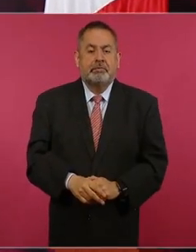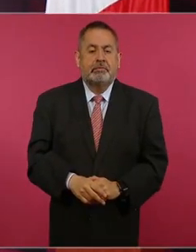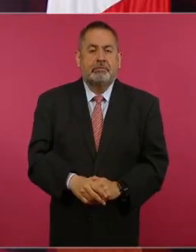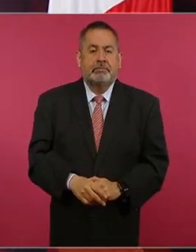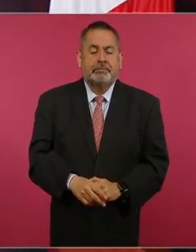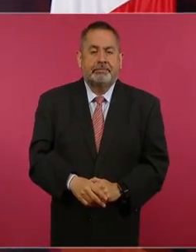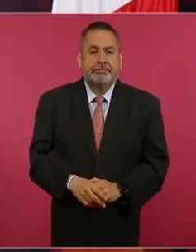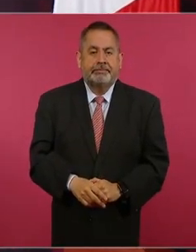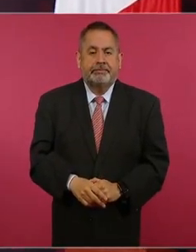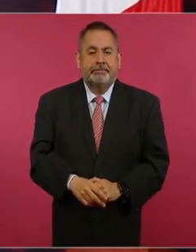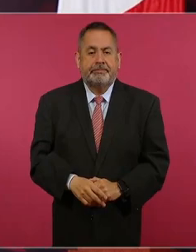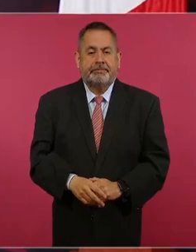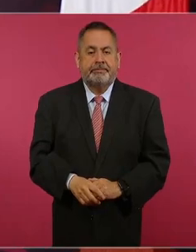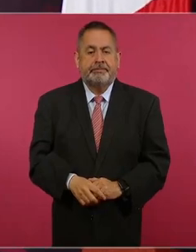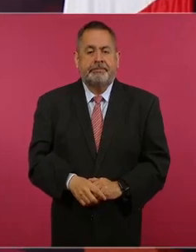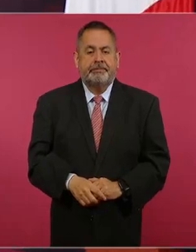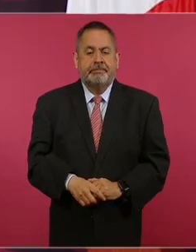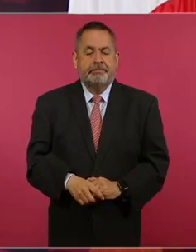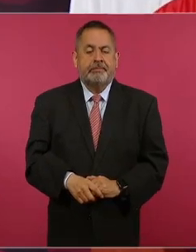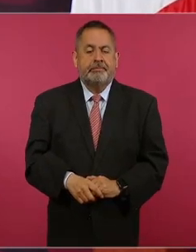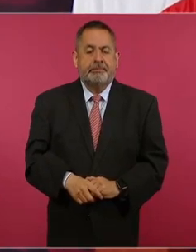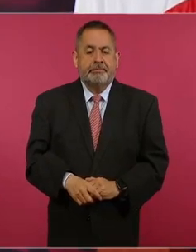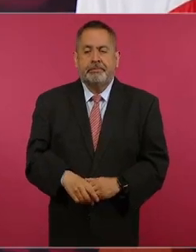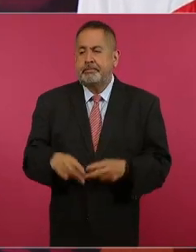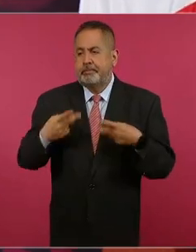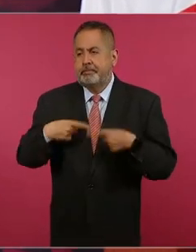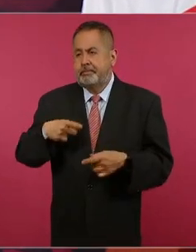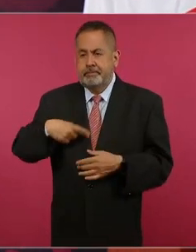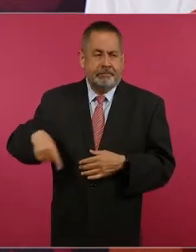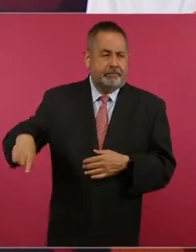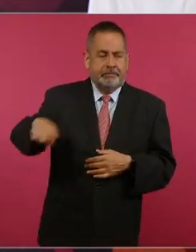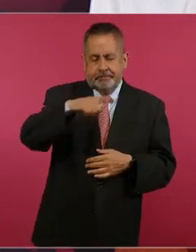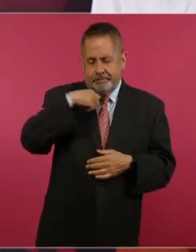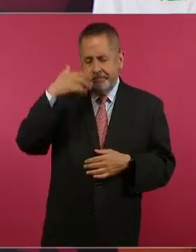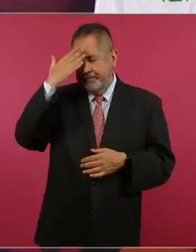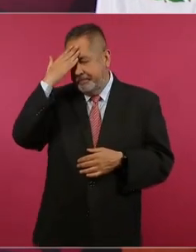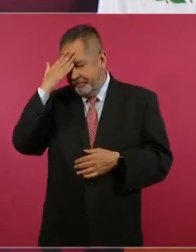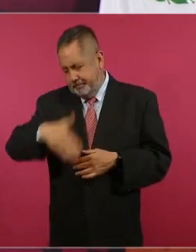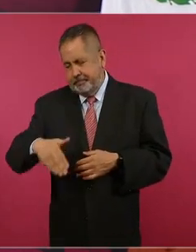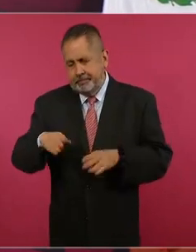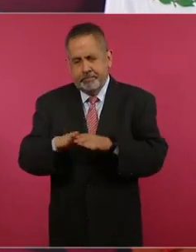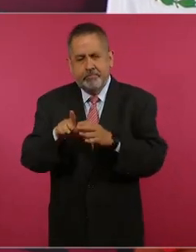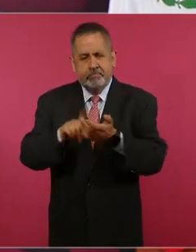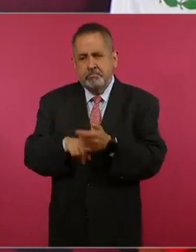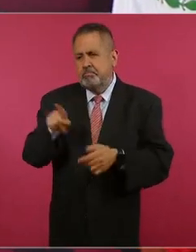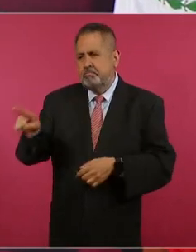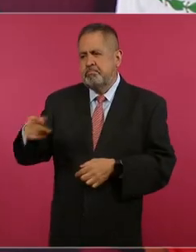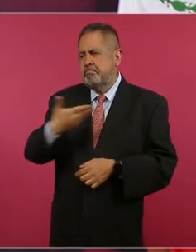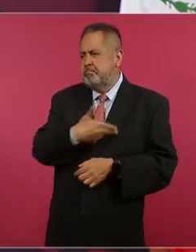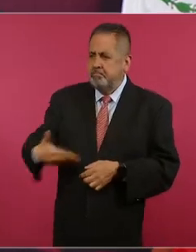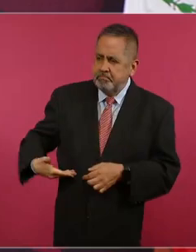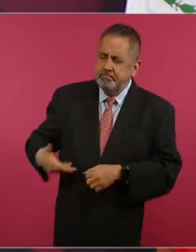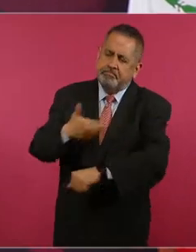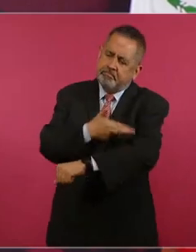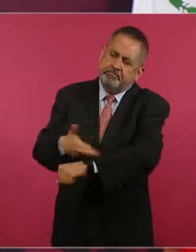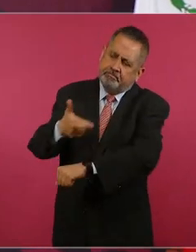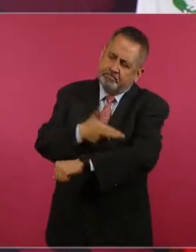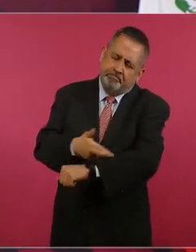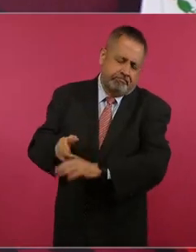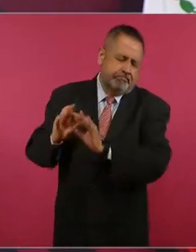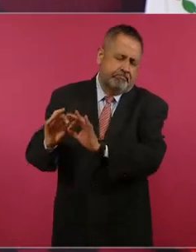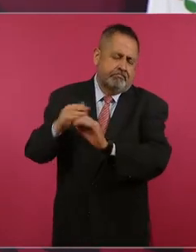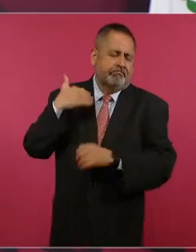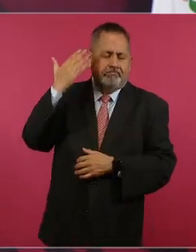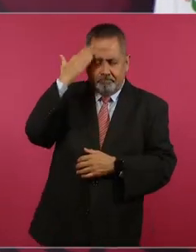porque pues la gente aquí sabe, ¿no?, lo que se está haciendo, pero en Estados